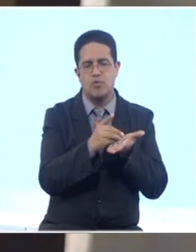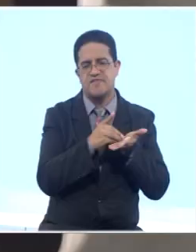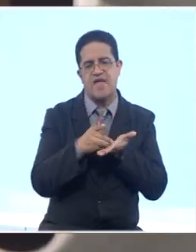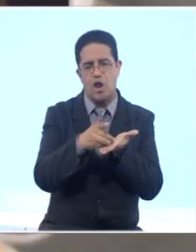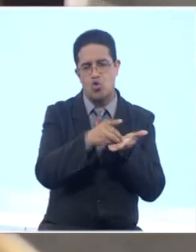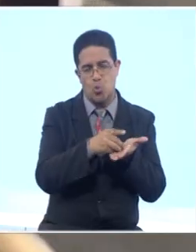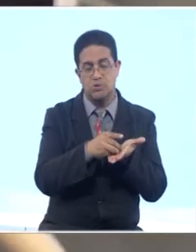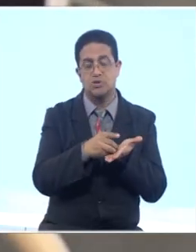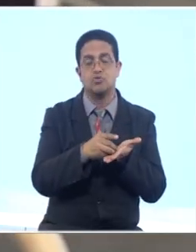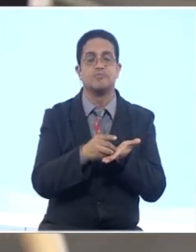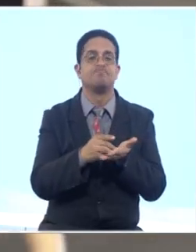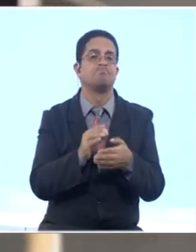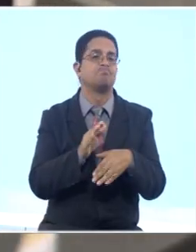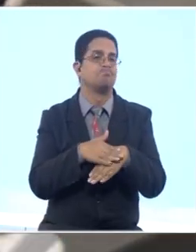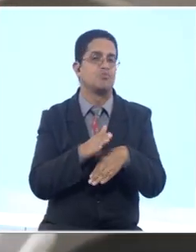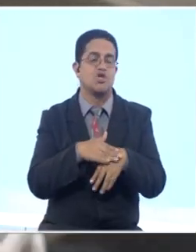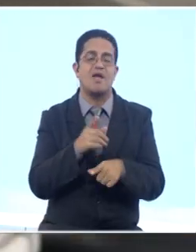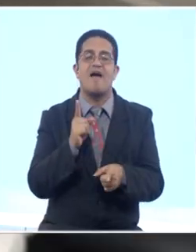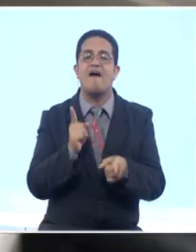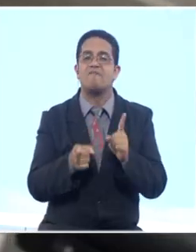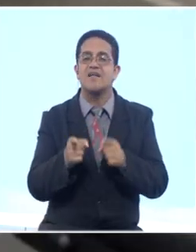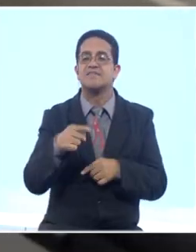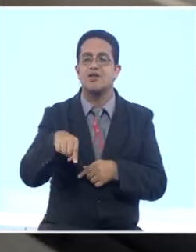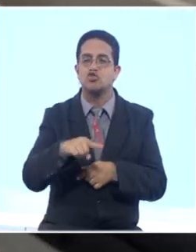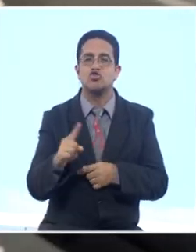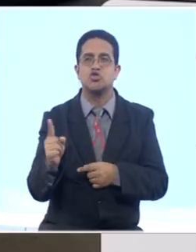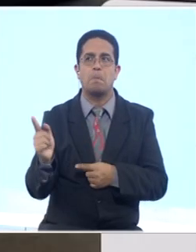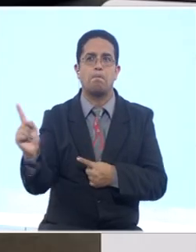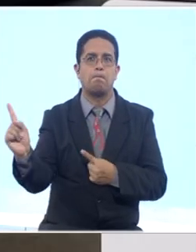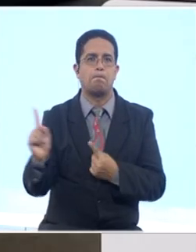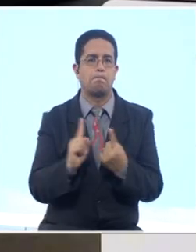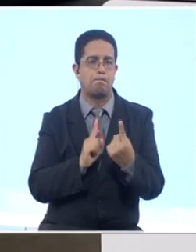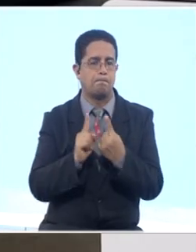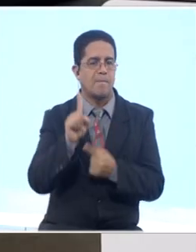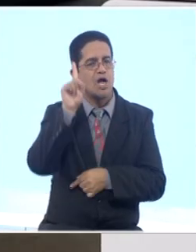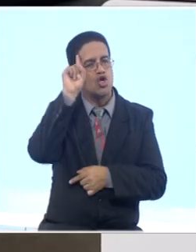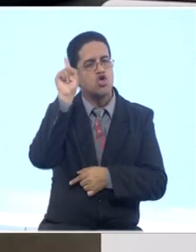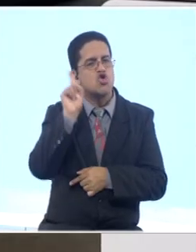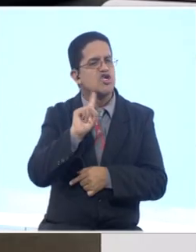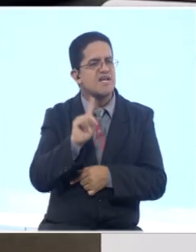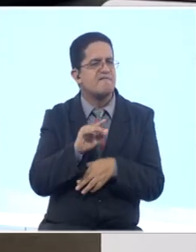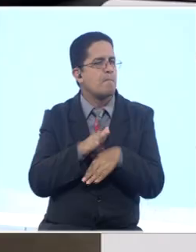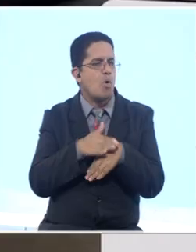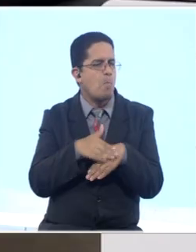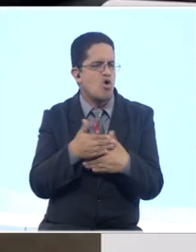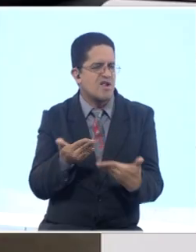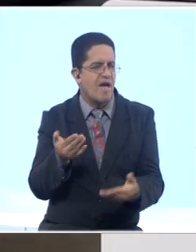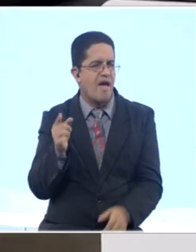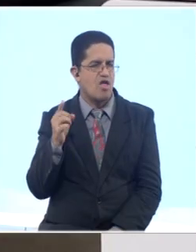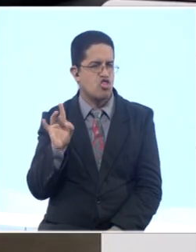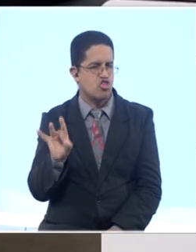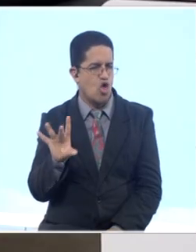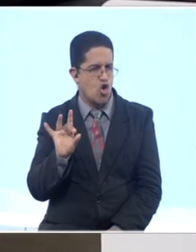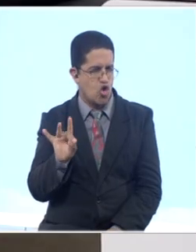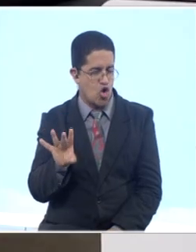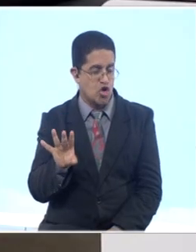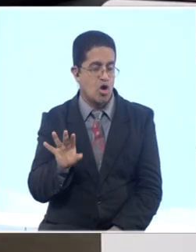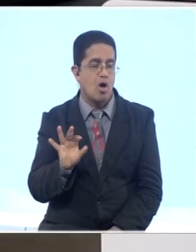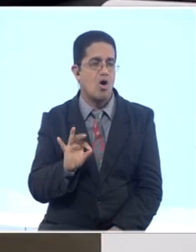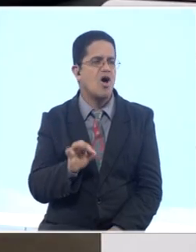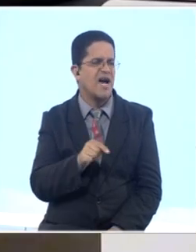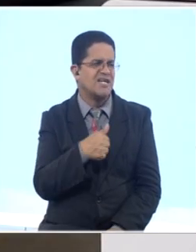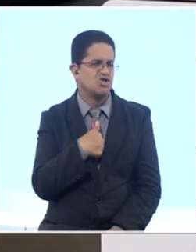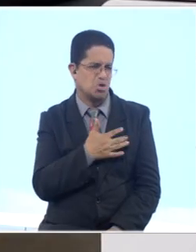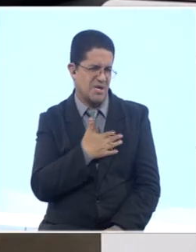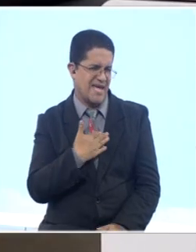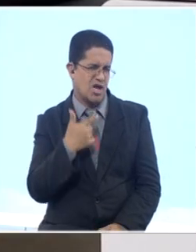diferencia de a veces que nosotros atendemos pacientes y no sabemos la causa del dolor, o pacientes que llegan, me quiero hacer